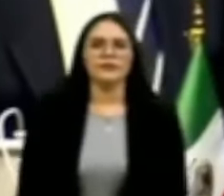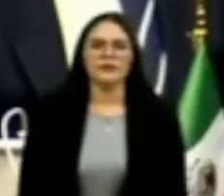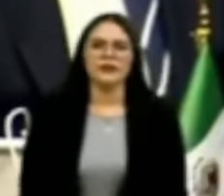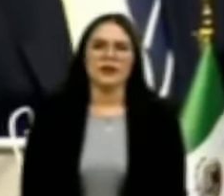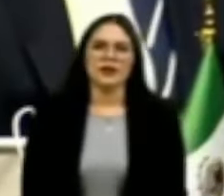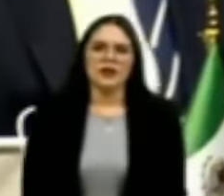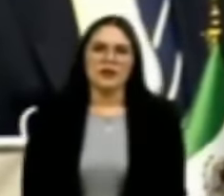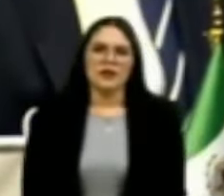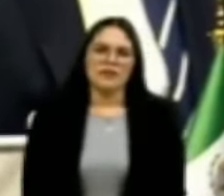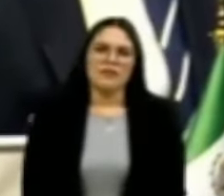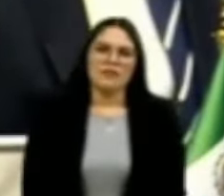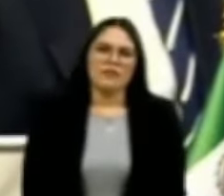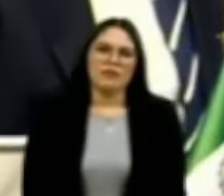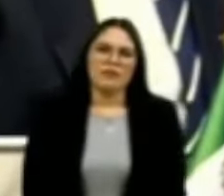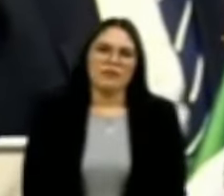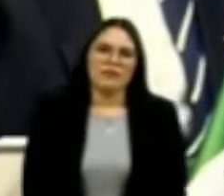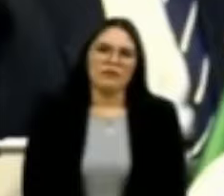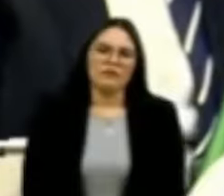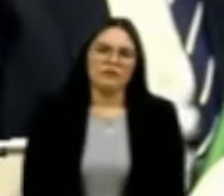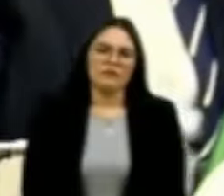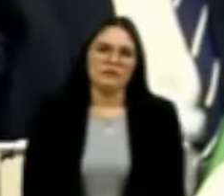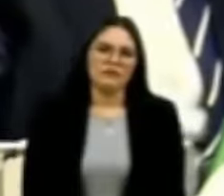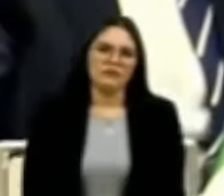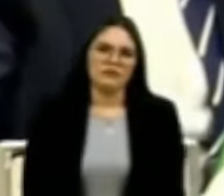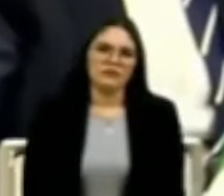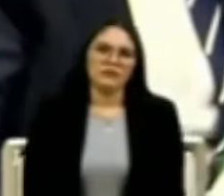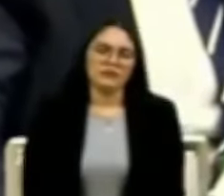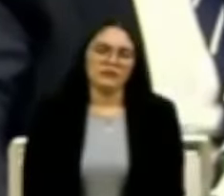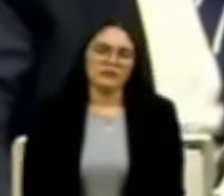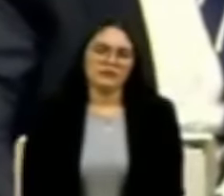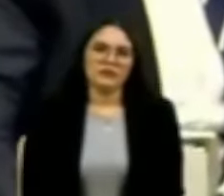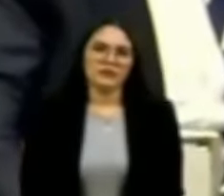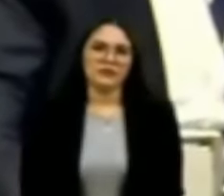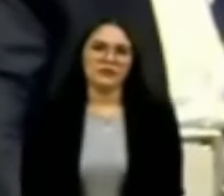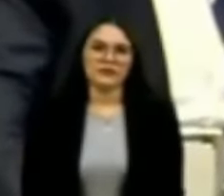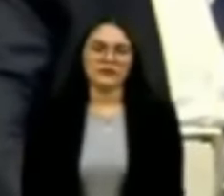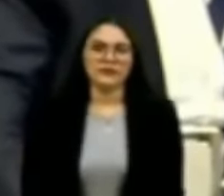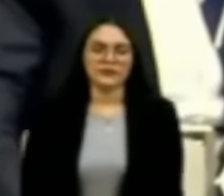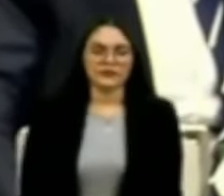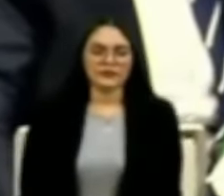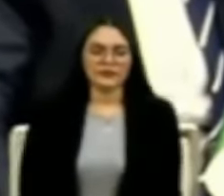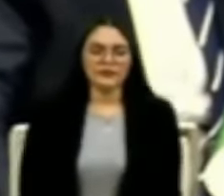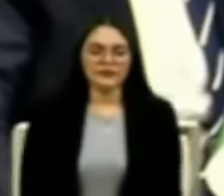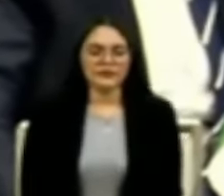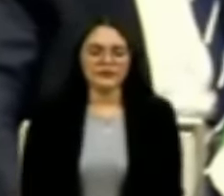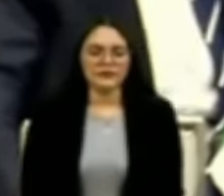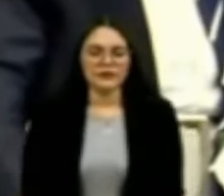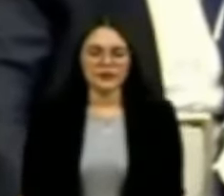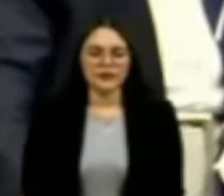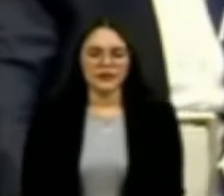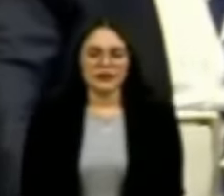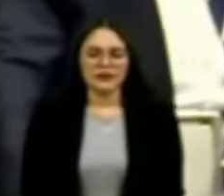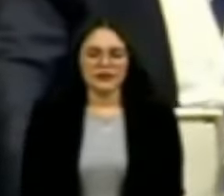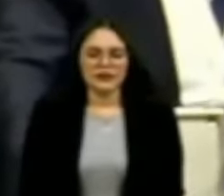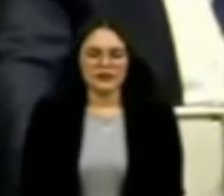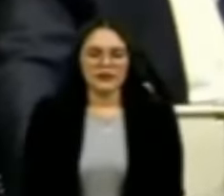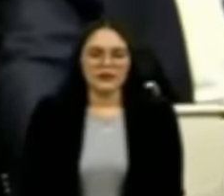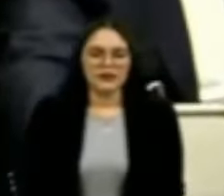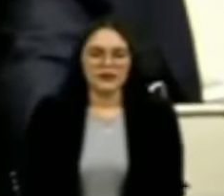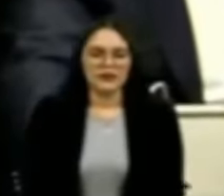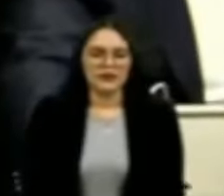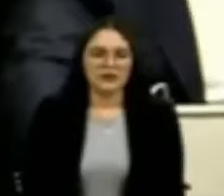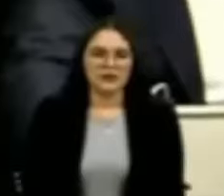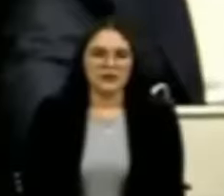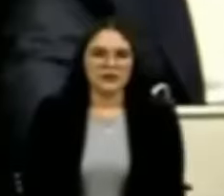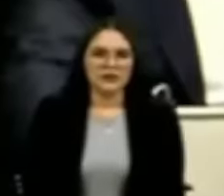Anaya, querido Ricardo Sevilla. Vamos a ver, escuchar, porque Gerardo Fernández Noroña está llamando a la fiscalía.